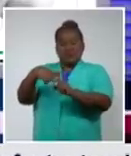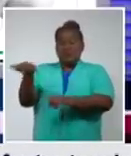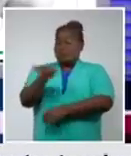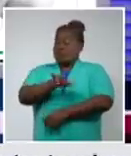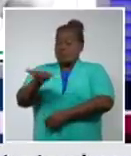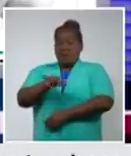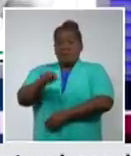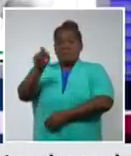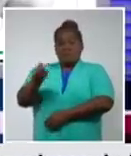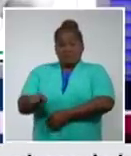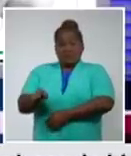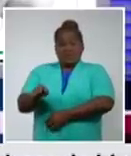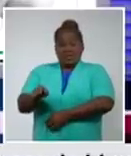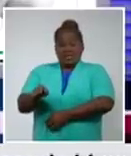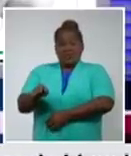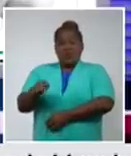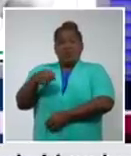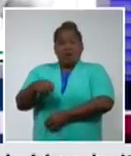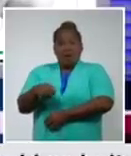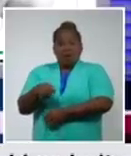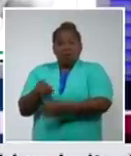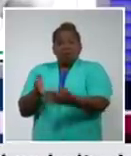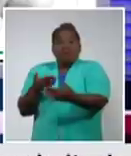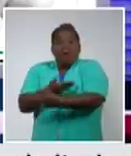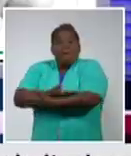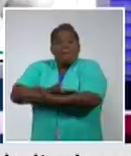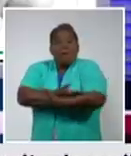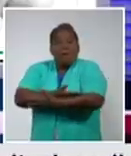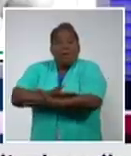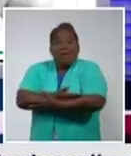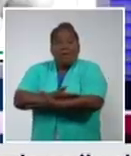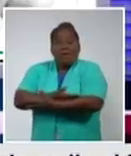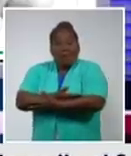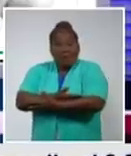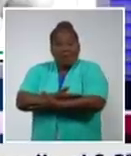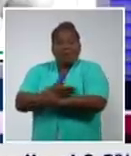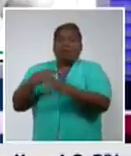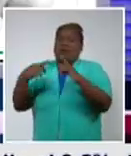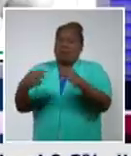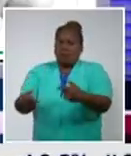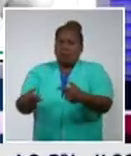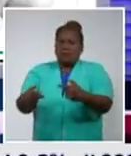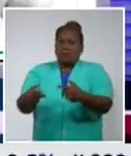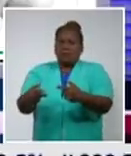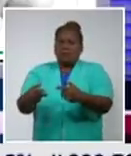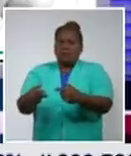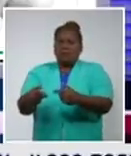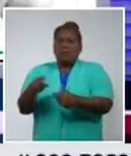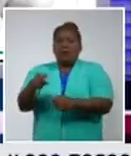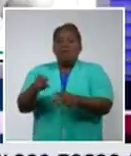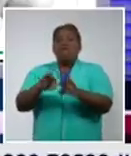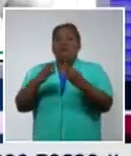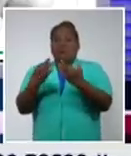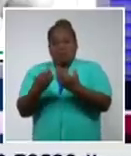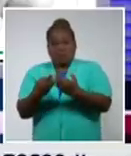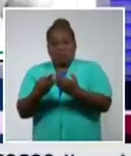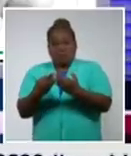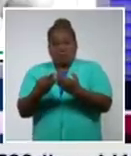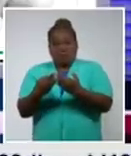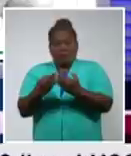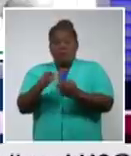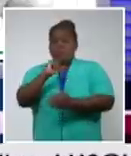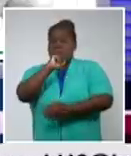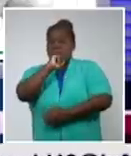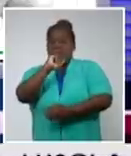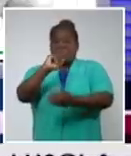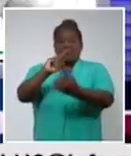en edades pediátricas, y nosotros reiteramos desde esta conferencia de prensa el llamado a la familia, a las madres, los